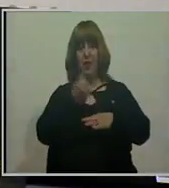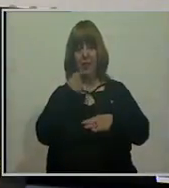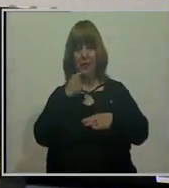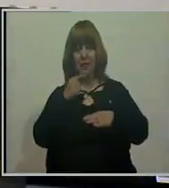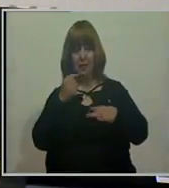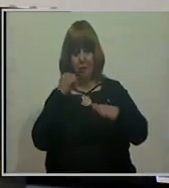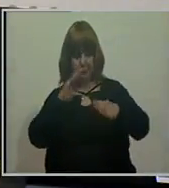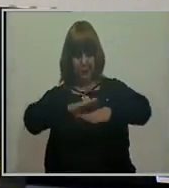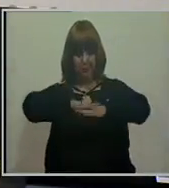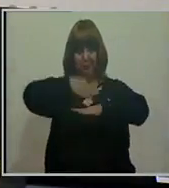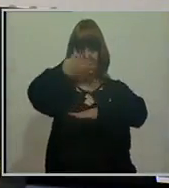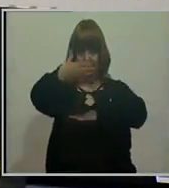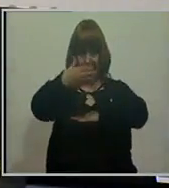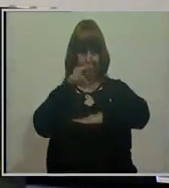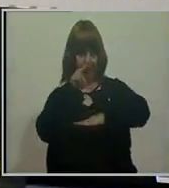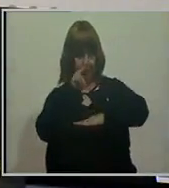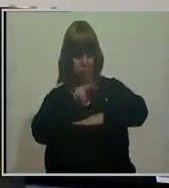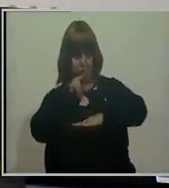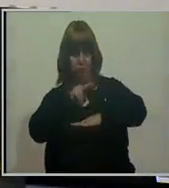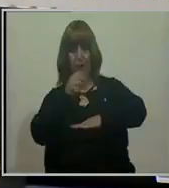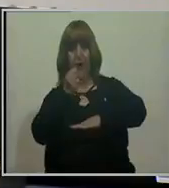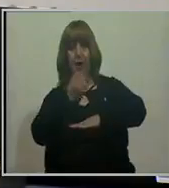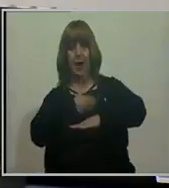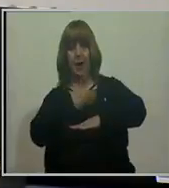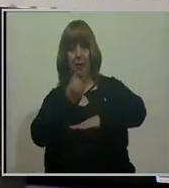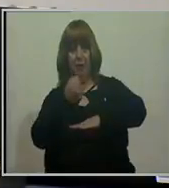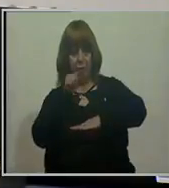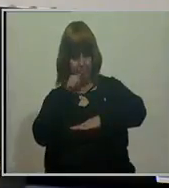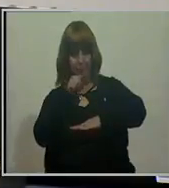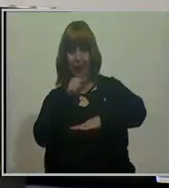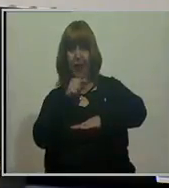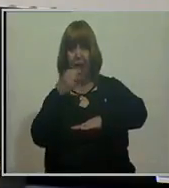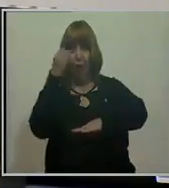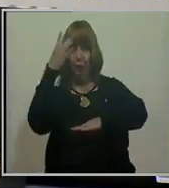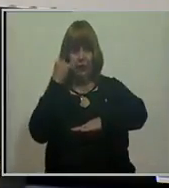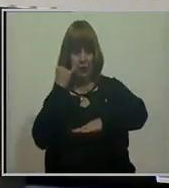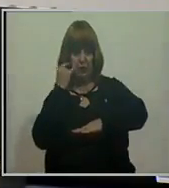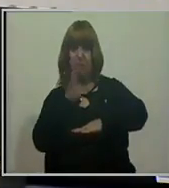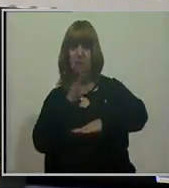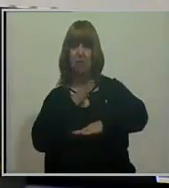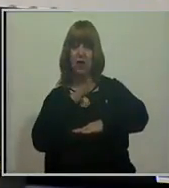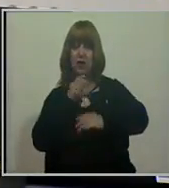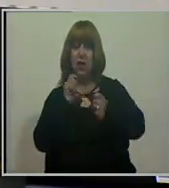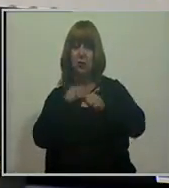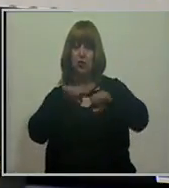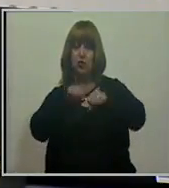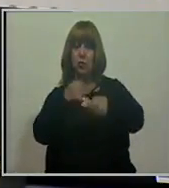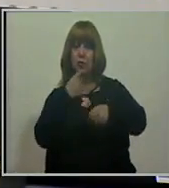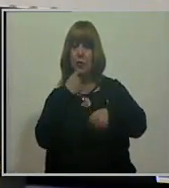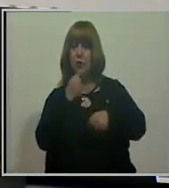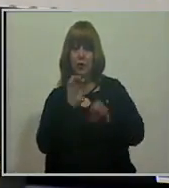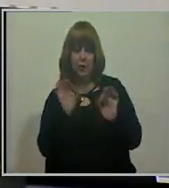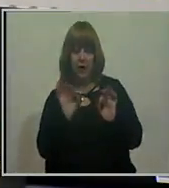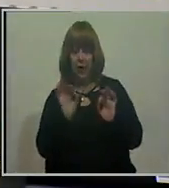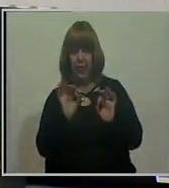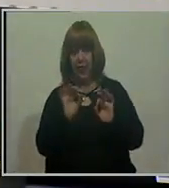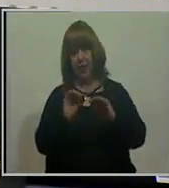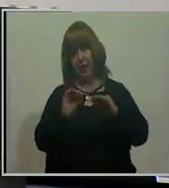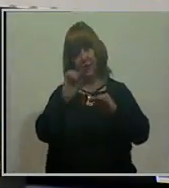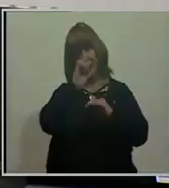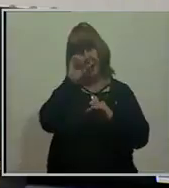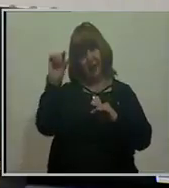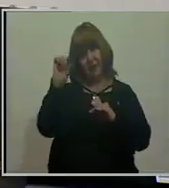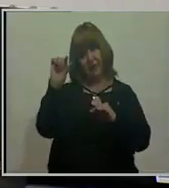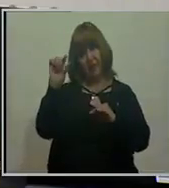Ajá. En la página de la AFA, que es donde uno entiende, ahora, que surge, no sé, lo oficial, todavía aparece en la parte superior, dice Israel